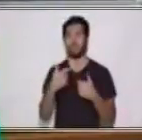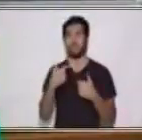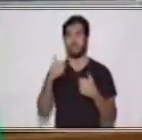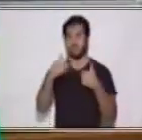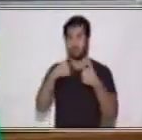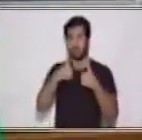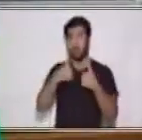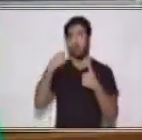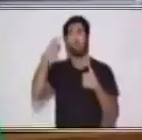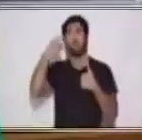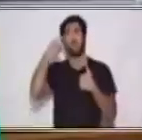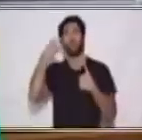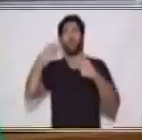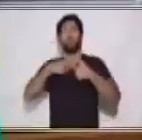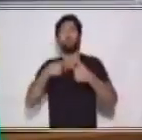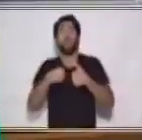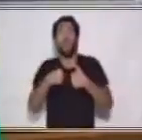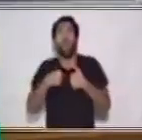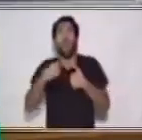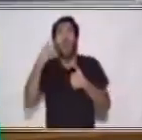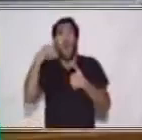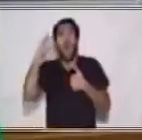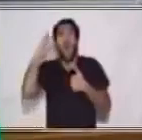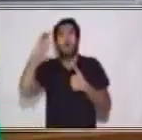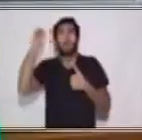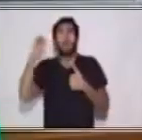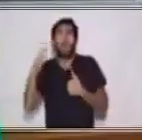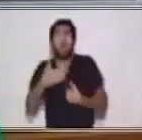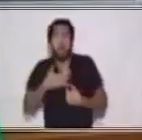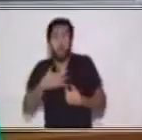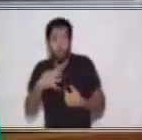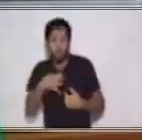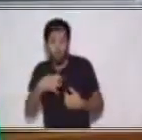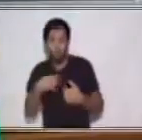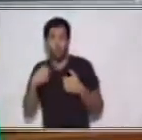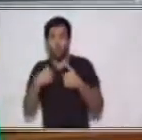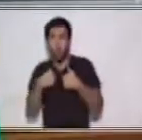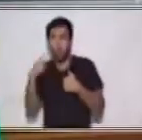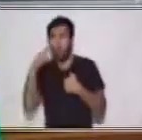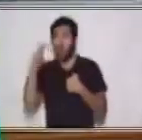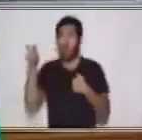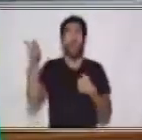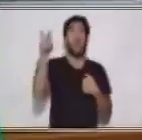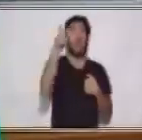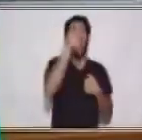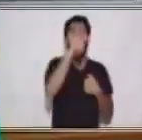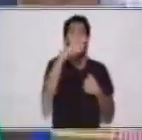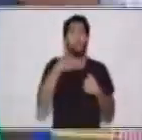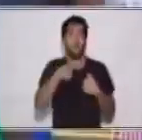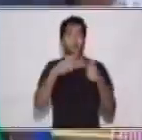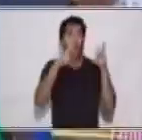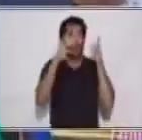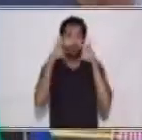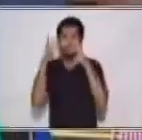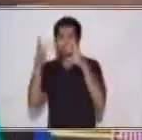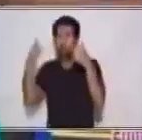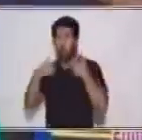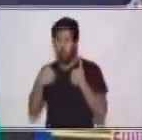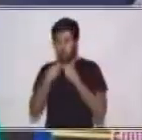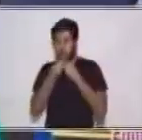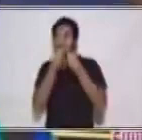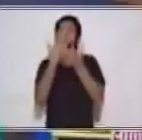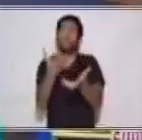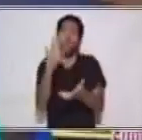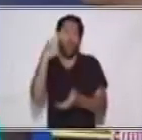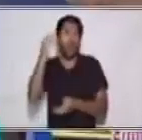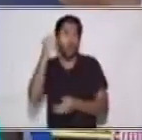nosotros pensamos, lo que nosotros nos formamos a partir de la realidad, nuestra percepción de la realidad. ¿Te acuerdas